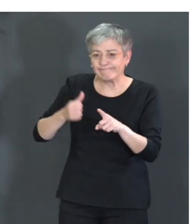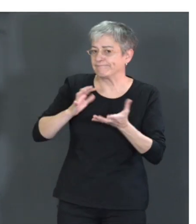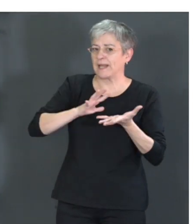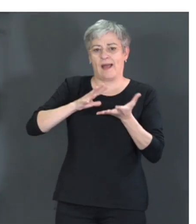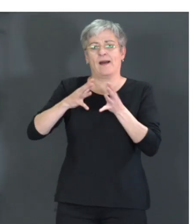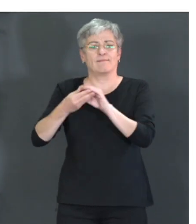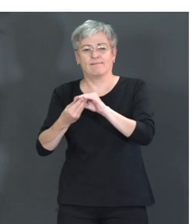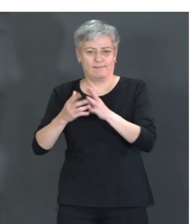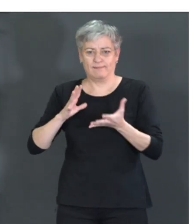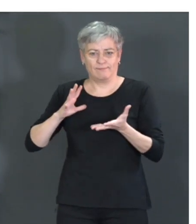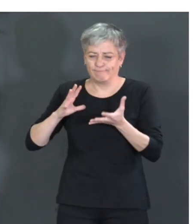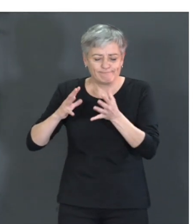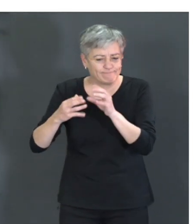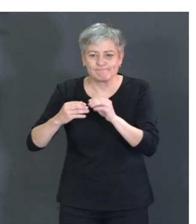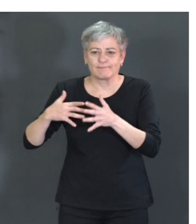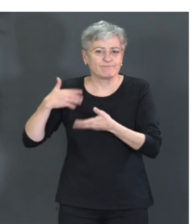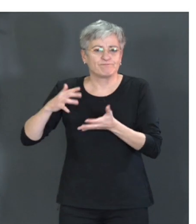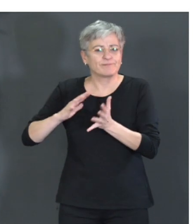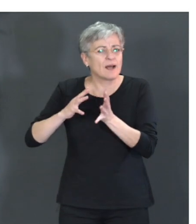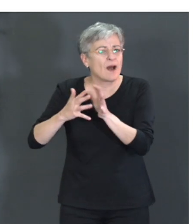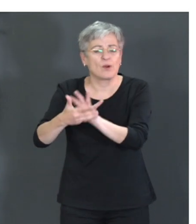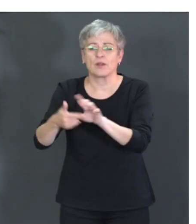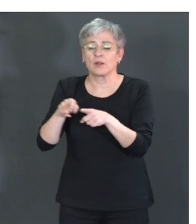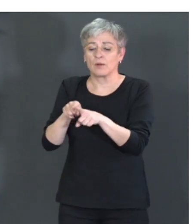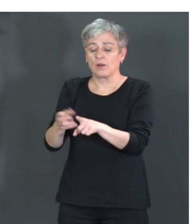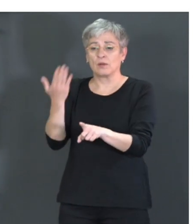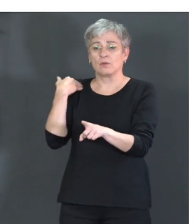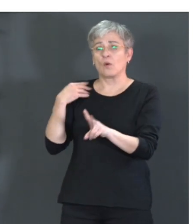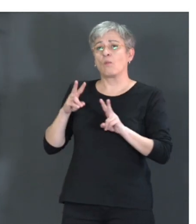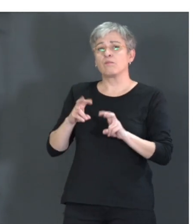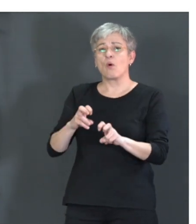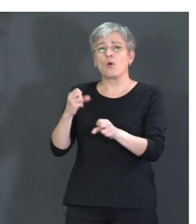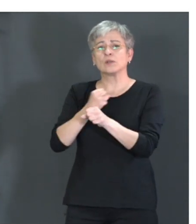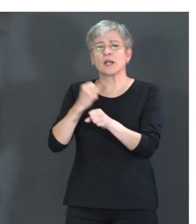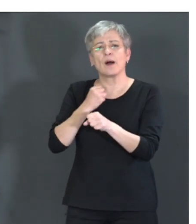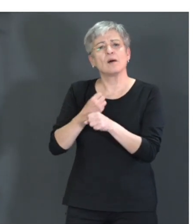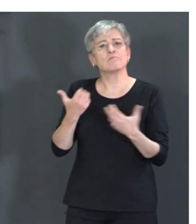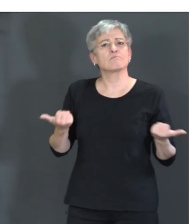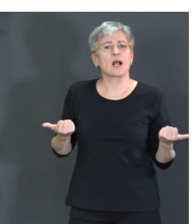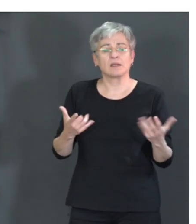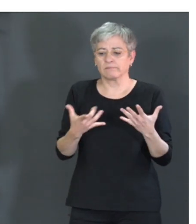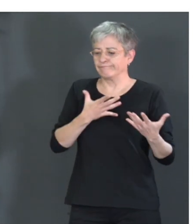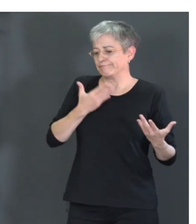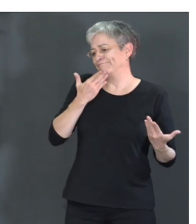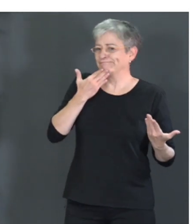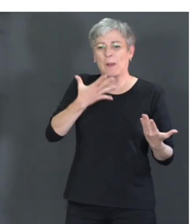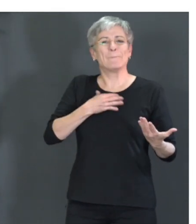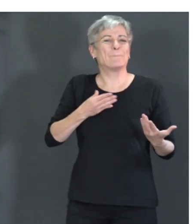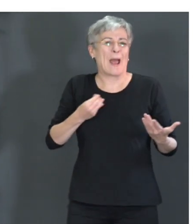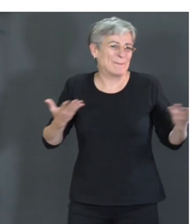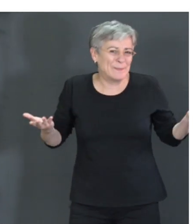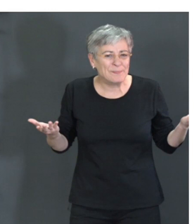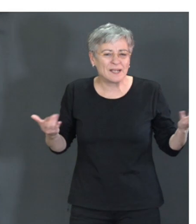De manera gradual, sí que inicialmente se utilizaban sobre todo materiales más en papel, podríamos decir,